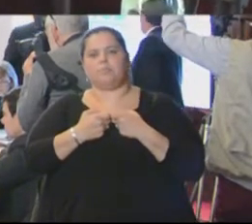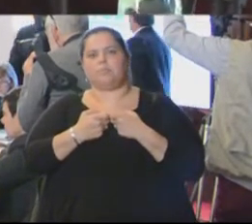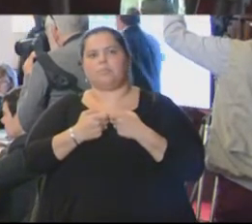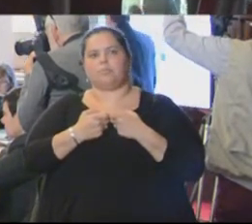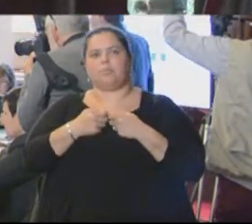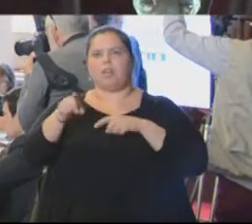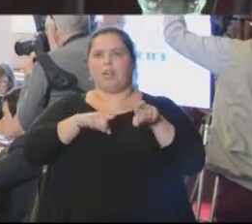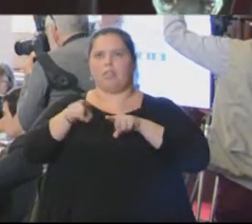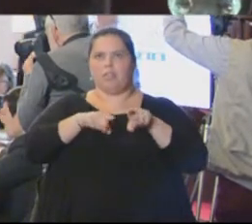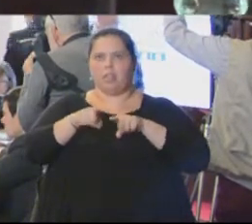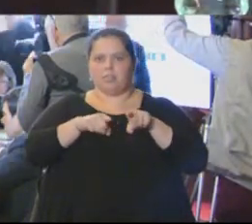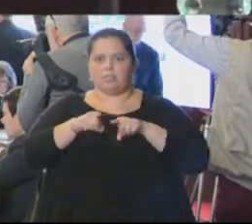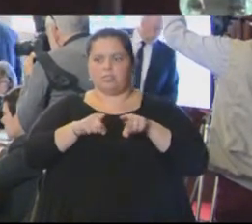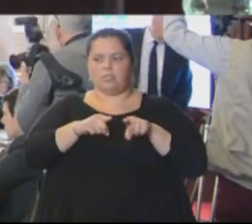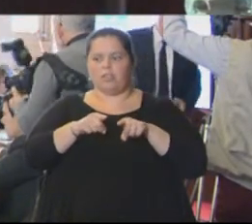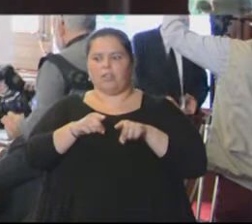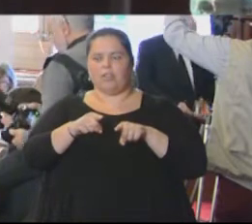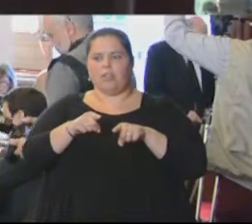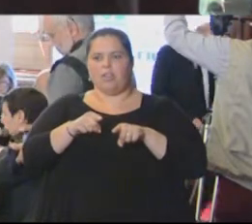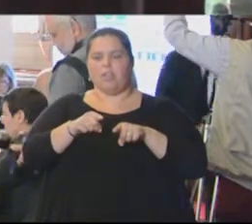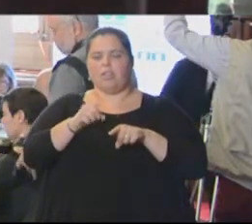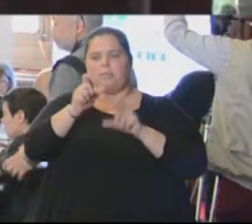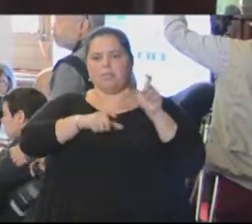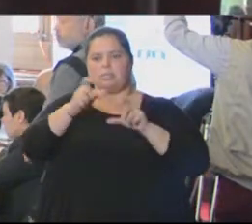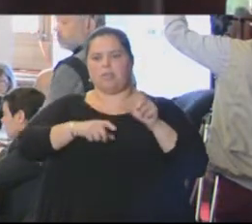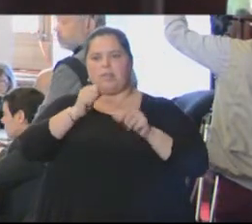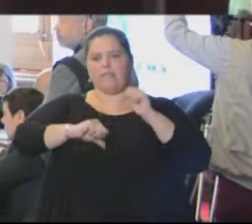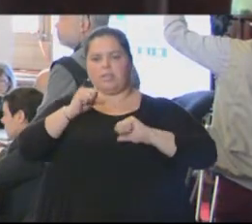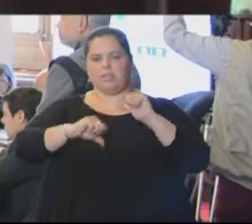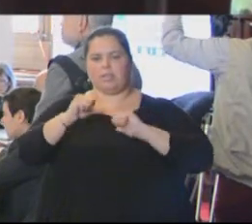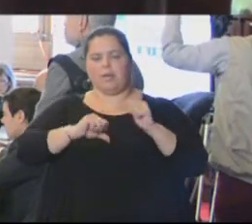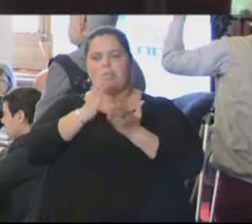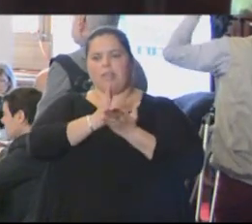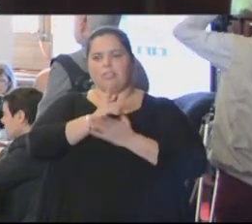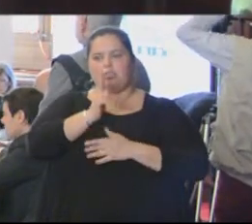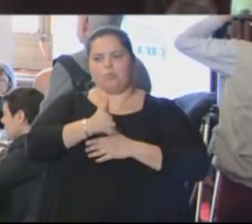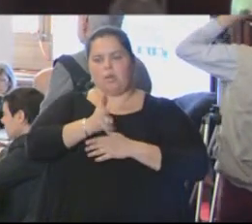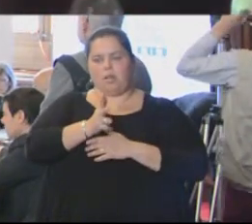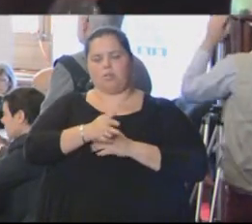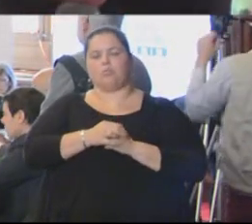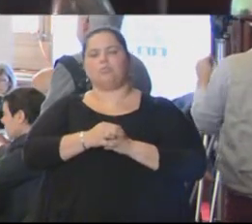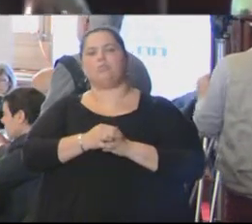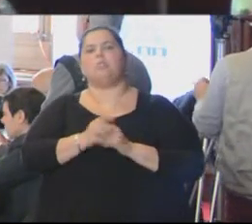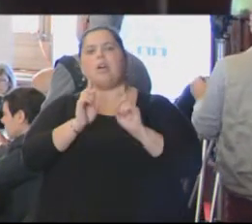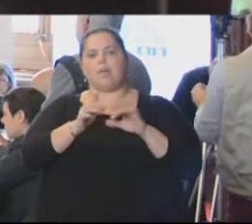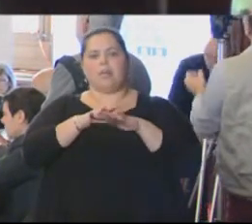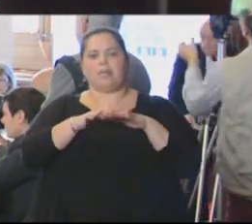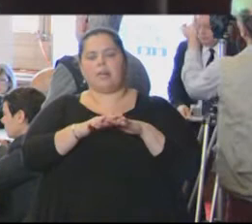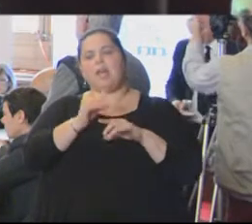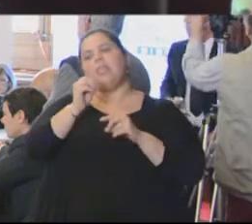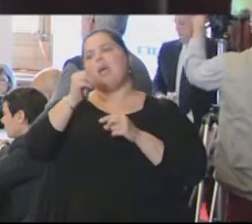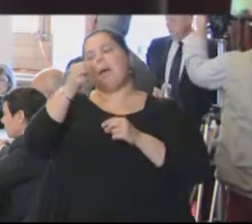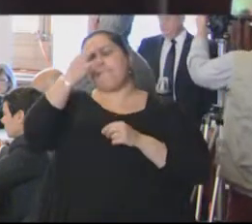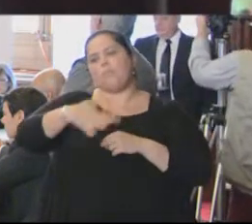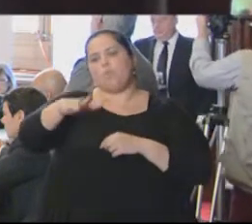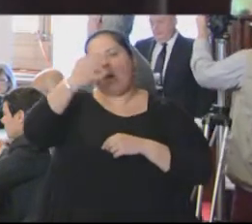de Víctimas de Derechos Humanos del Nororiente, Solidaridad Jurídica, Red US, Red Popular de Derechos Humanos de Bogotá, Fundación